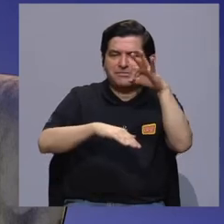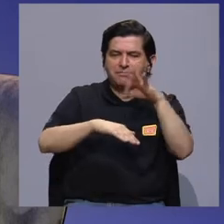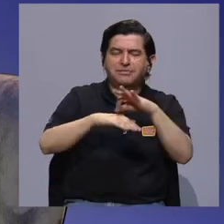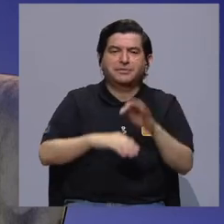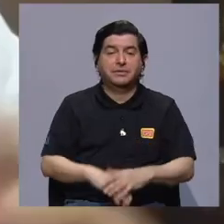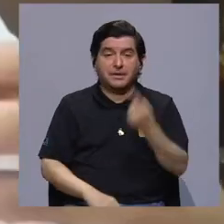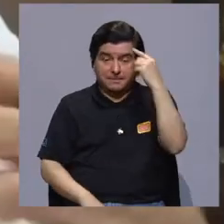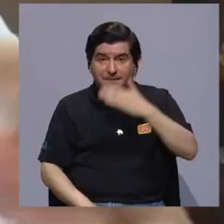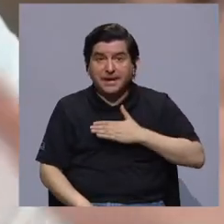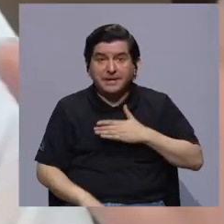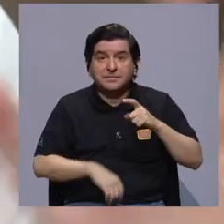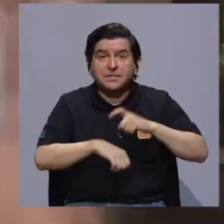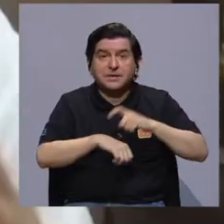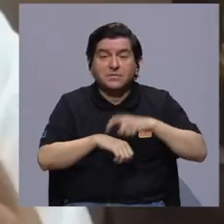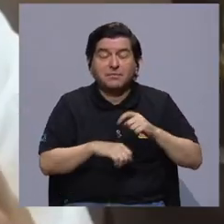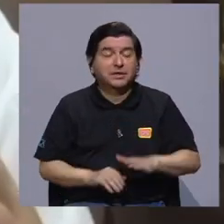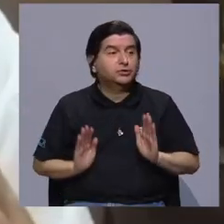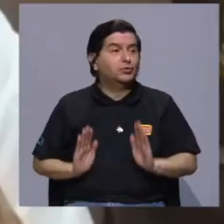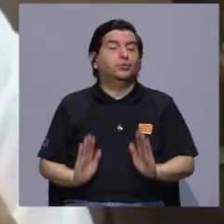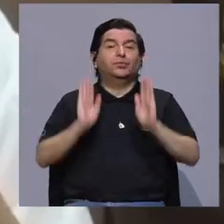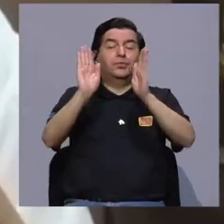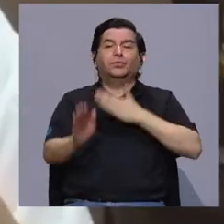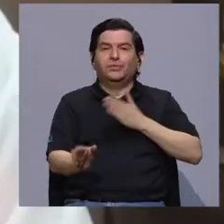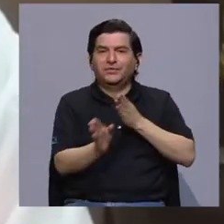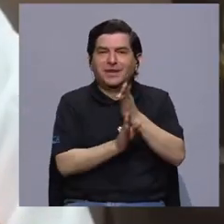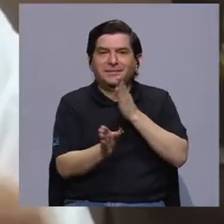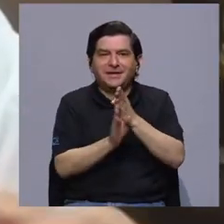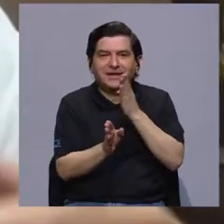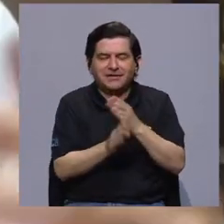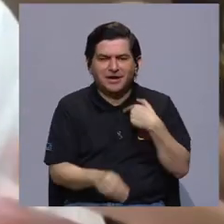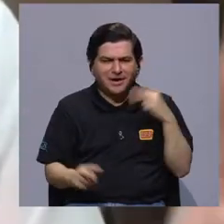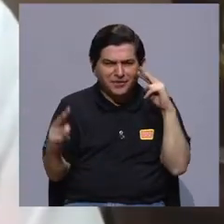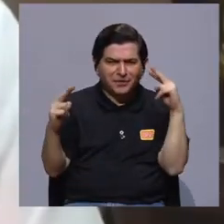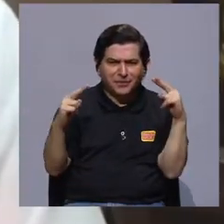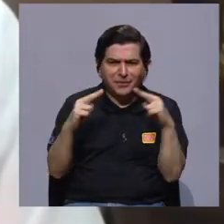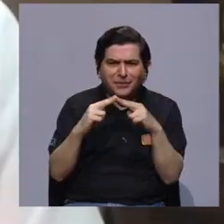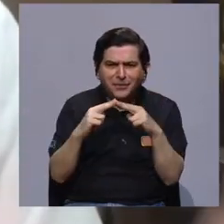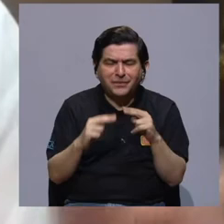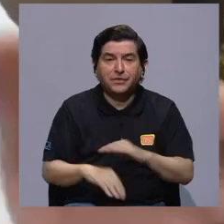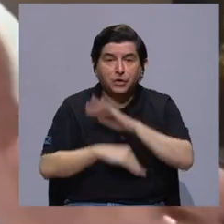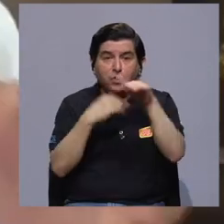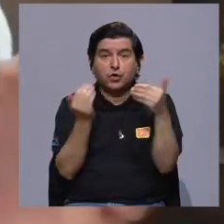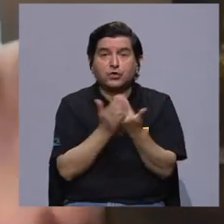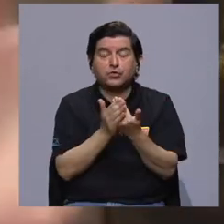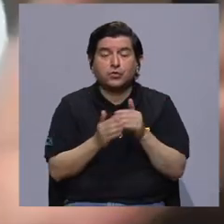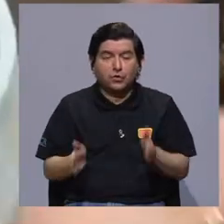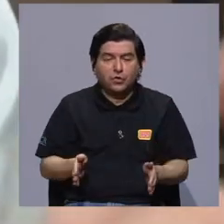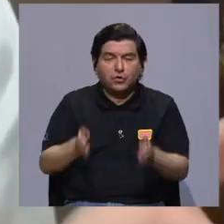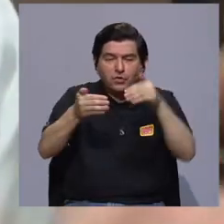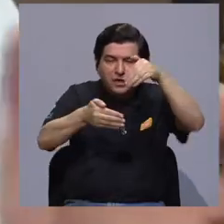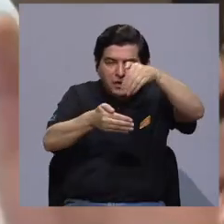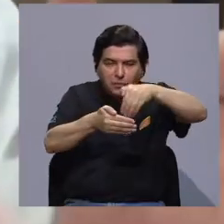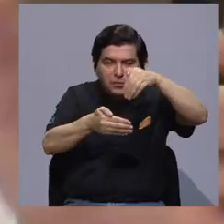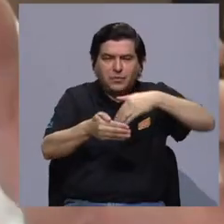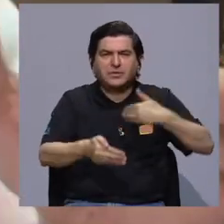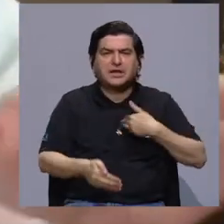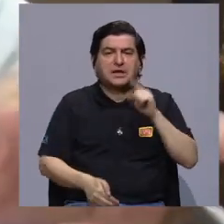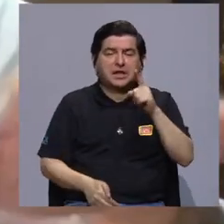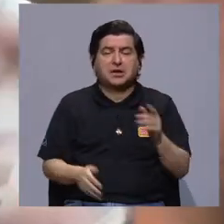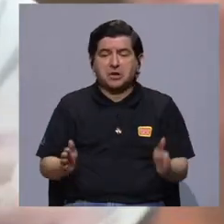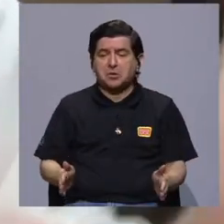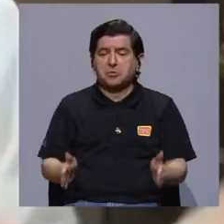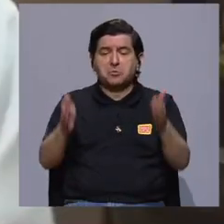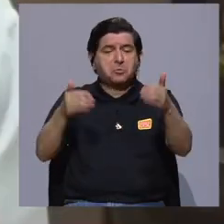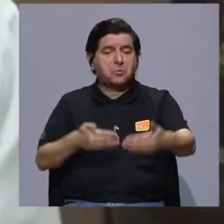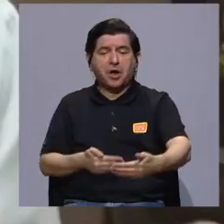estas abejas. Para mí fue uno de esos momentos maravillosos en mi carrera cuando las conocí, porque toda la colmena se puede tener